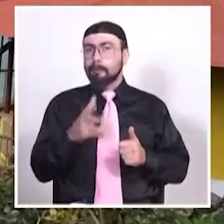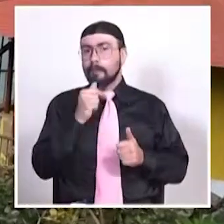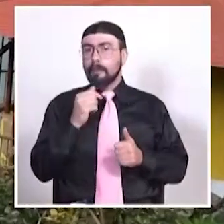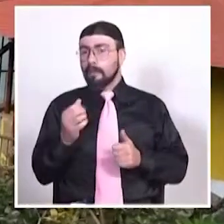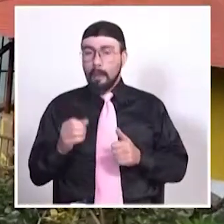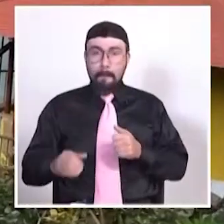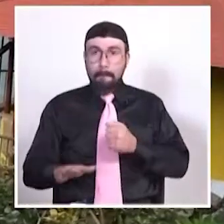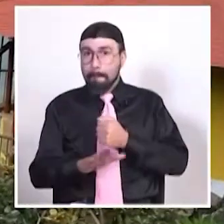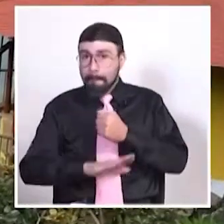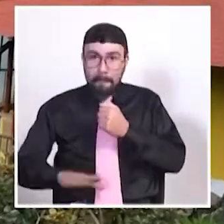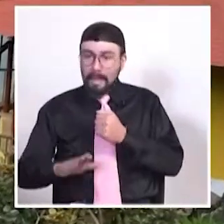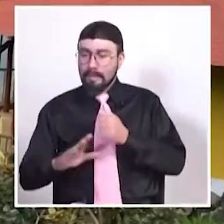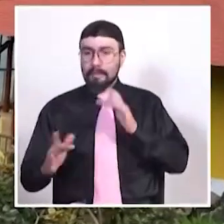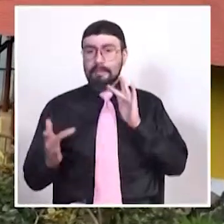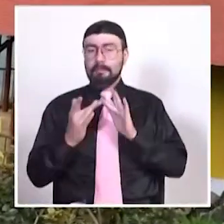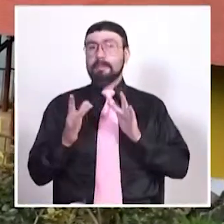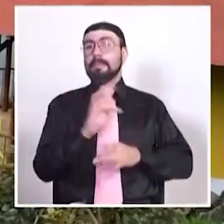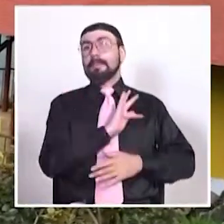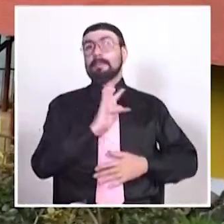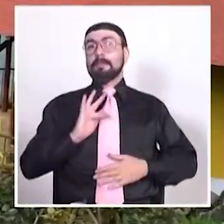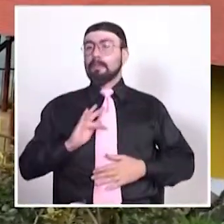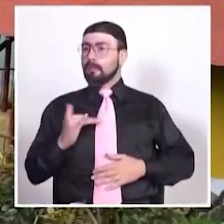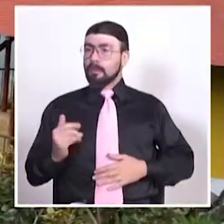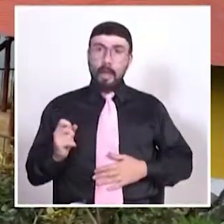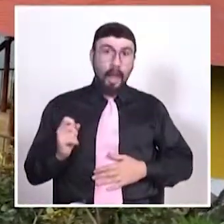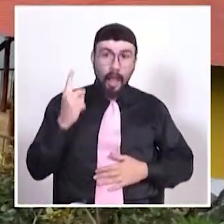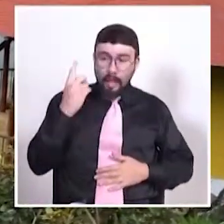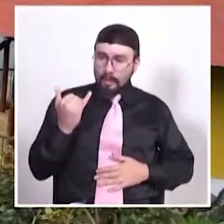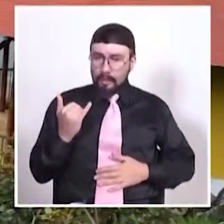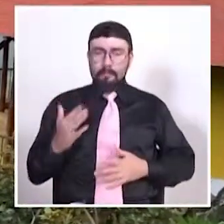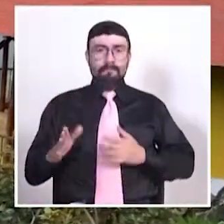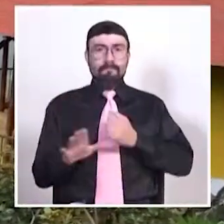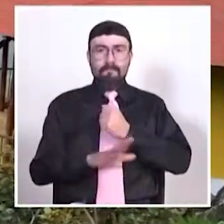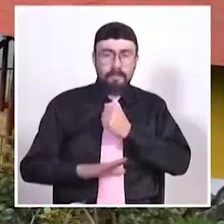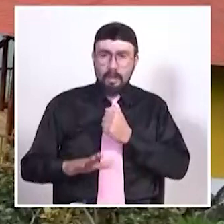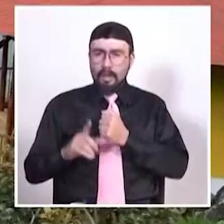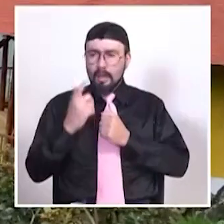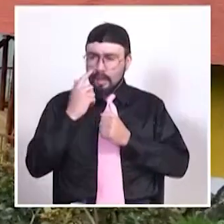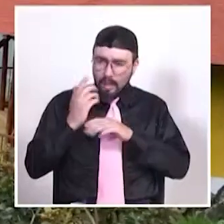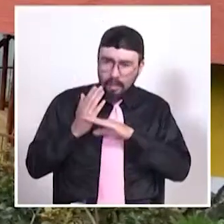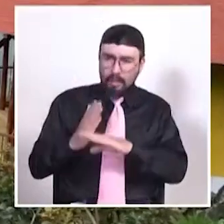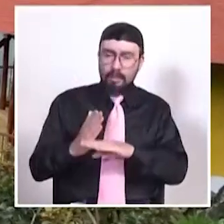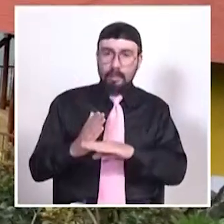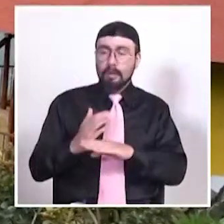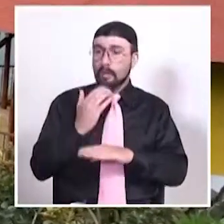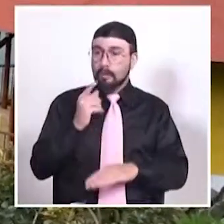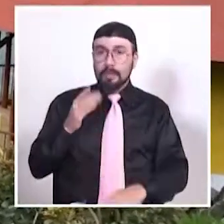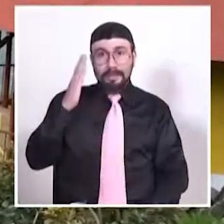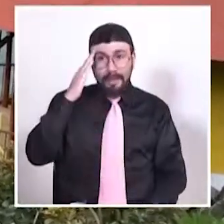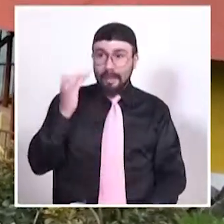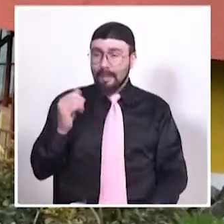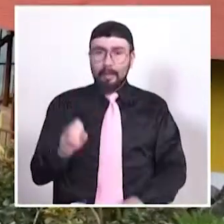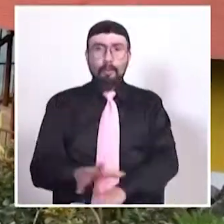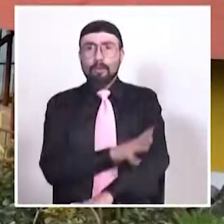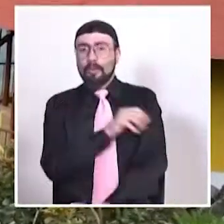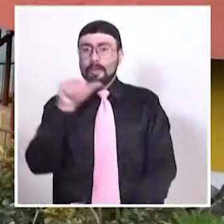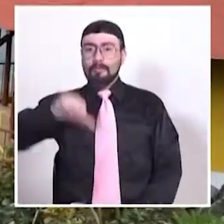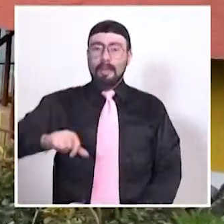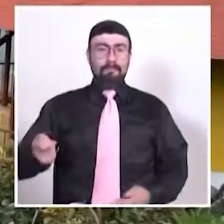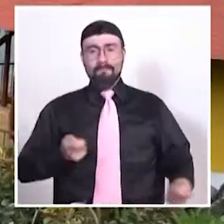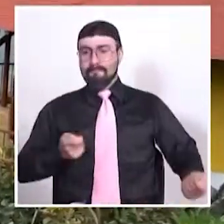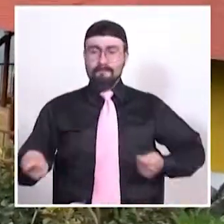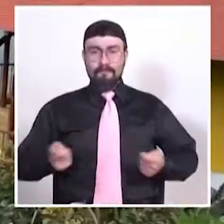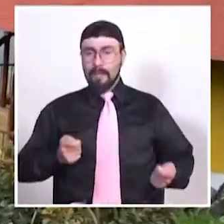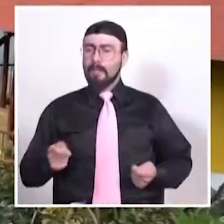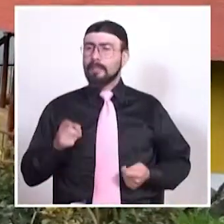la terapéutica y para una base también de prevenir, porque si sabemos que las emociones mal manejadas